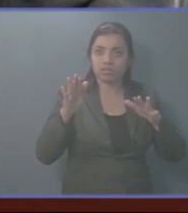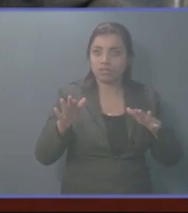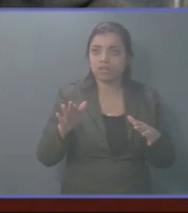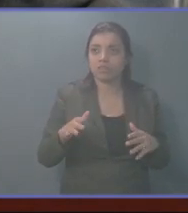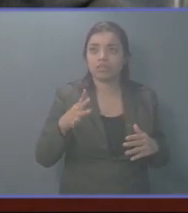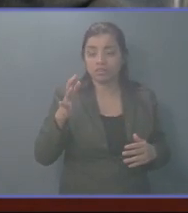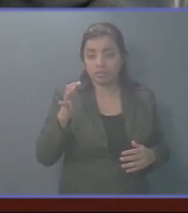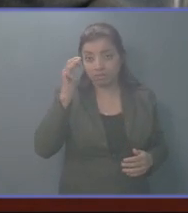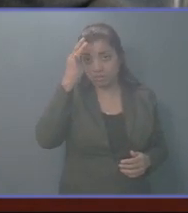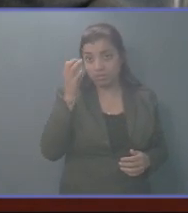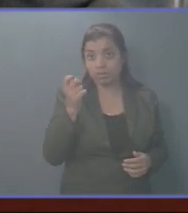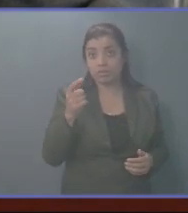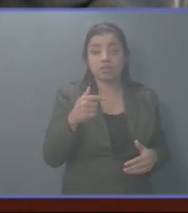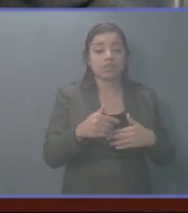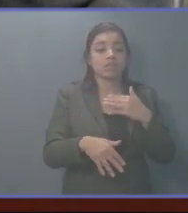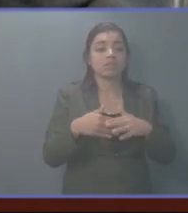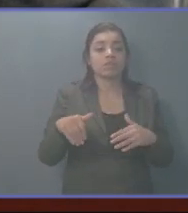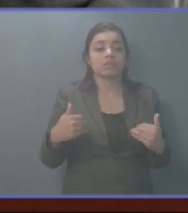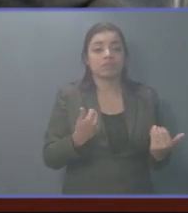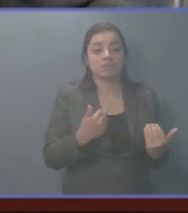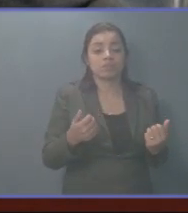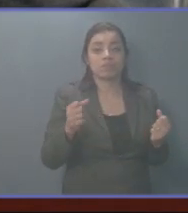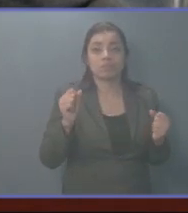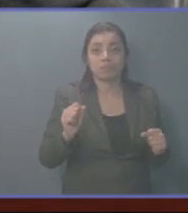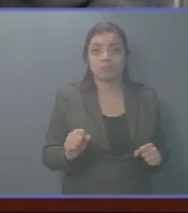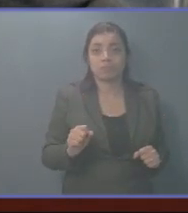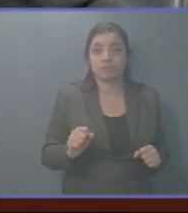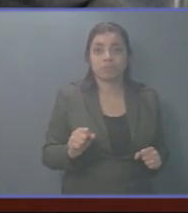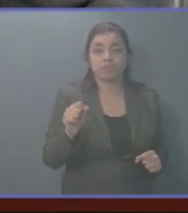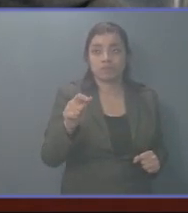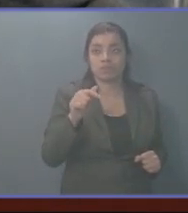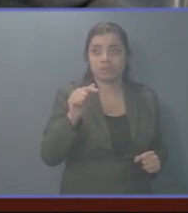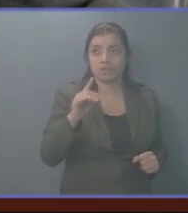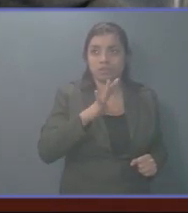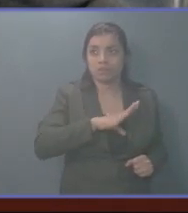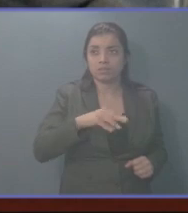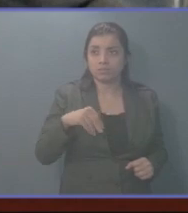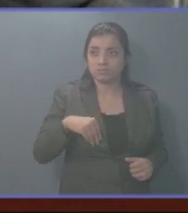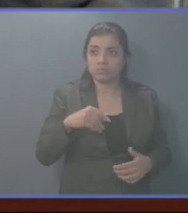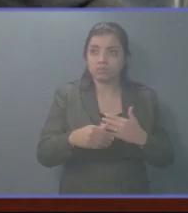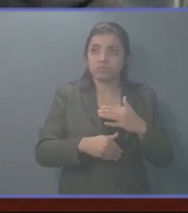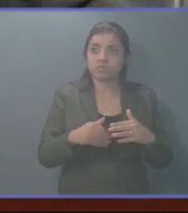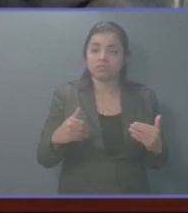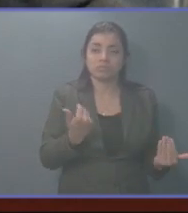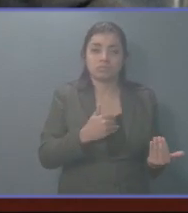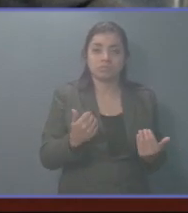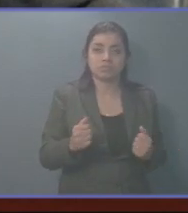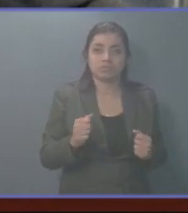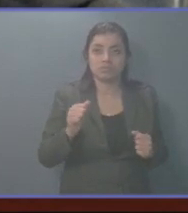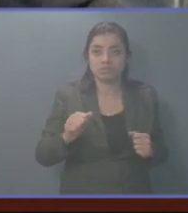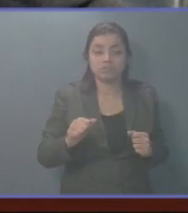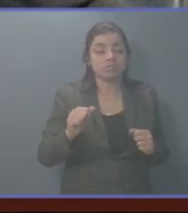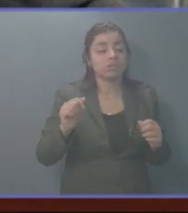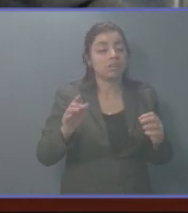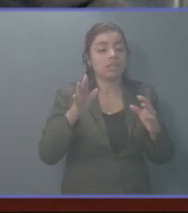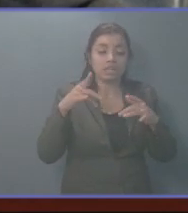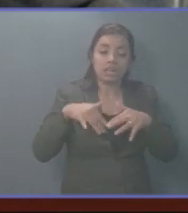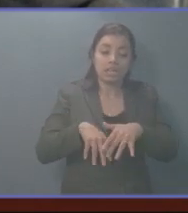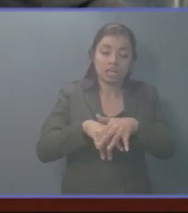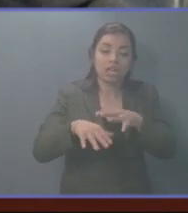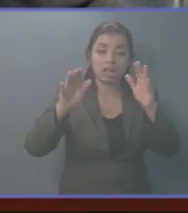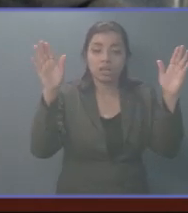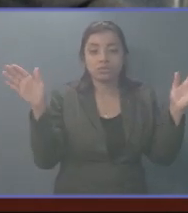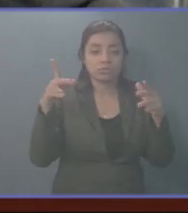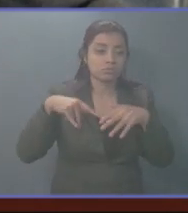fe, por lo que los socios responsables de cargar el Cristo yacente en las Viernes Santo, incluso en las familias que tienen el privilegio de adornar las andas de Jesús Nazareno por la vía crucis,